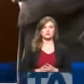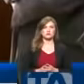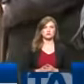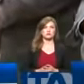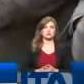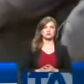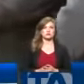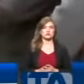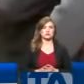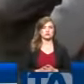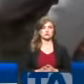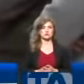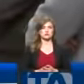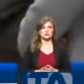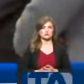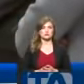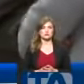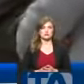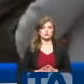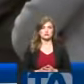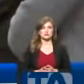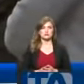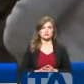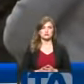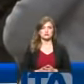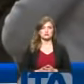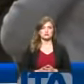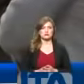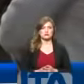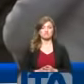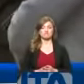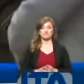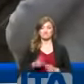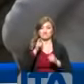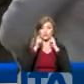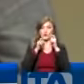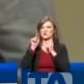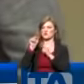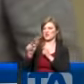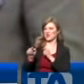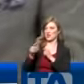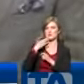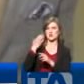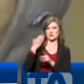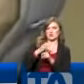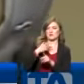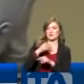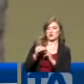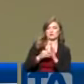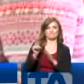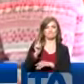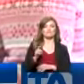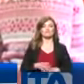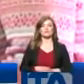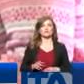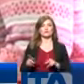No tiene calidad moral ni su papá para hablar de eso. Y usted lo sabe. Así concluyó la audiencia preparatoria de juicio en contra